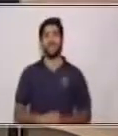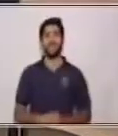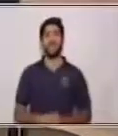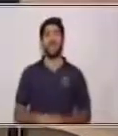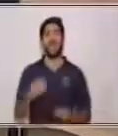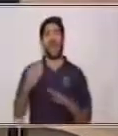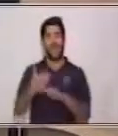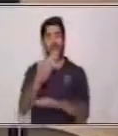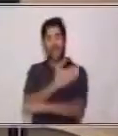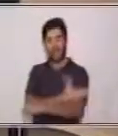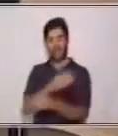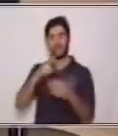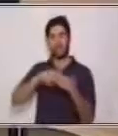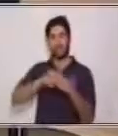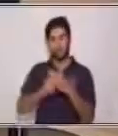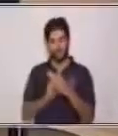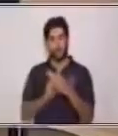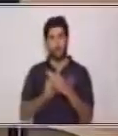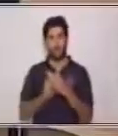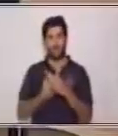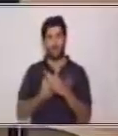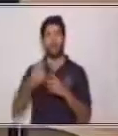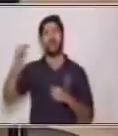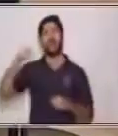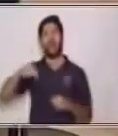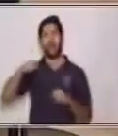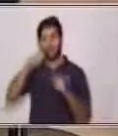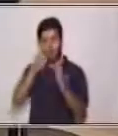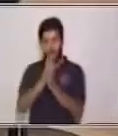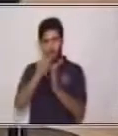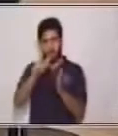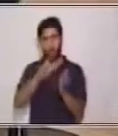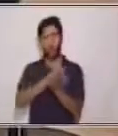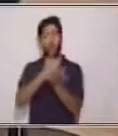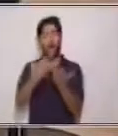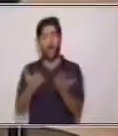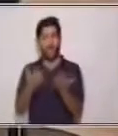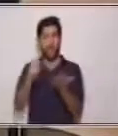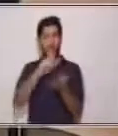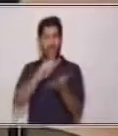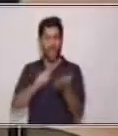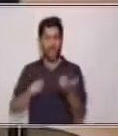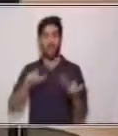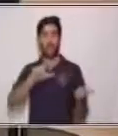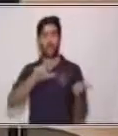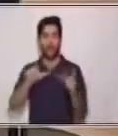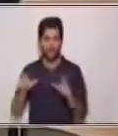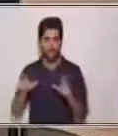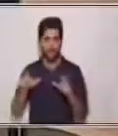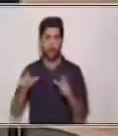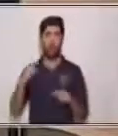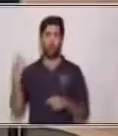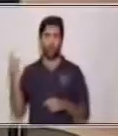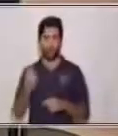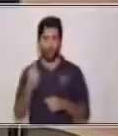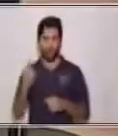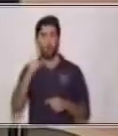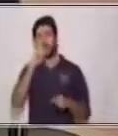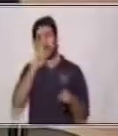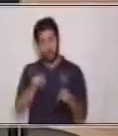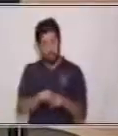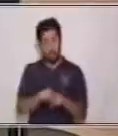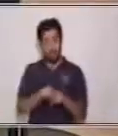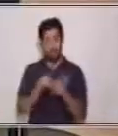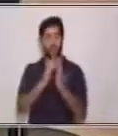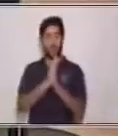que tengas todos tus materiales listos para tomar anotaciones y también que laves tus manos constantemente con agua